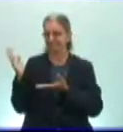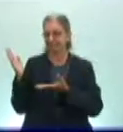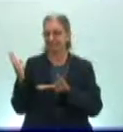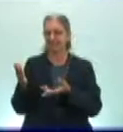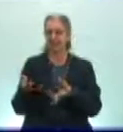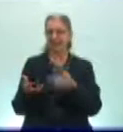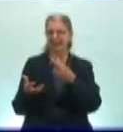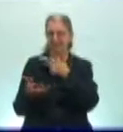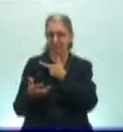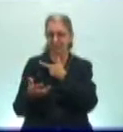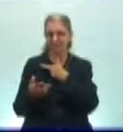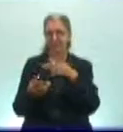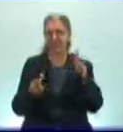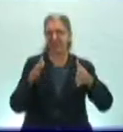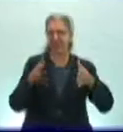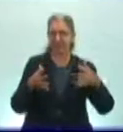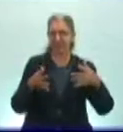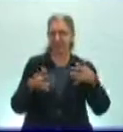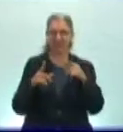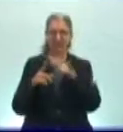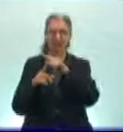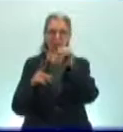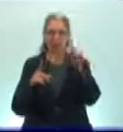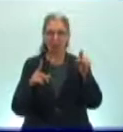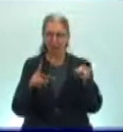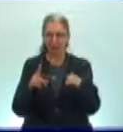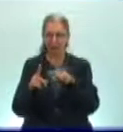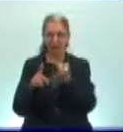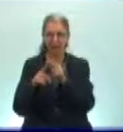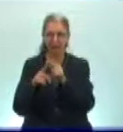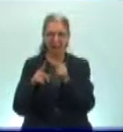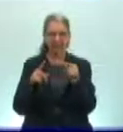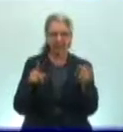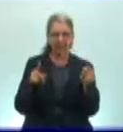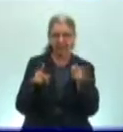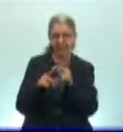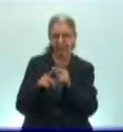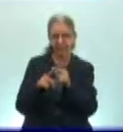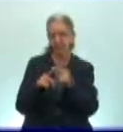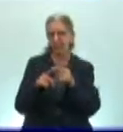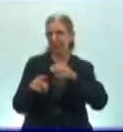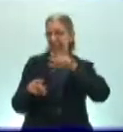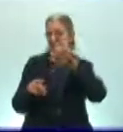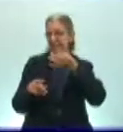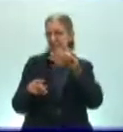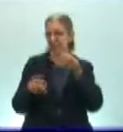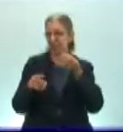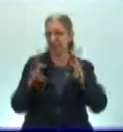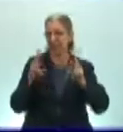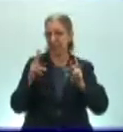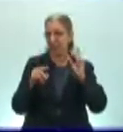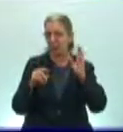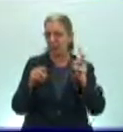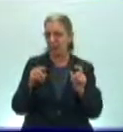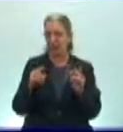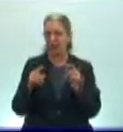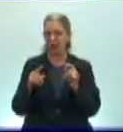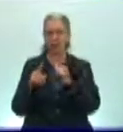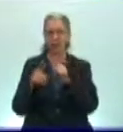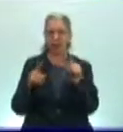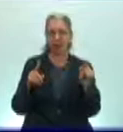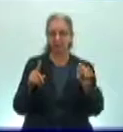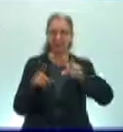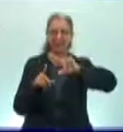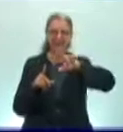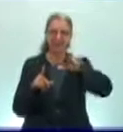Razón entre la longitud de la circunferencia y el diámetro. Expresión para calcular longitud de